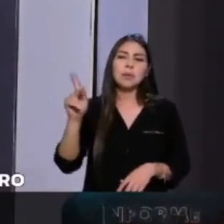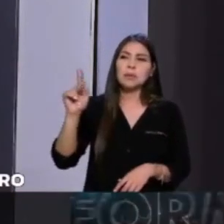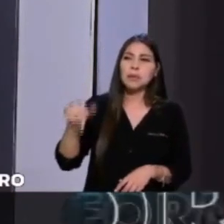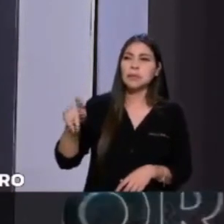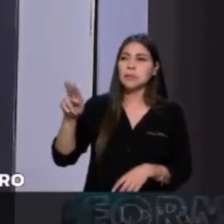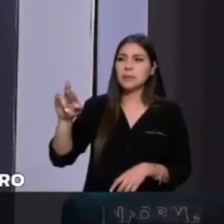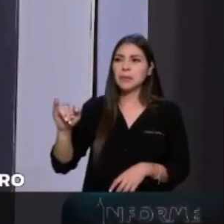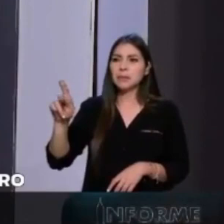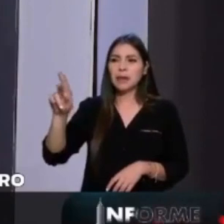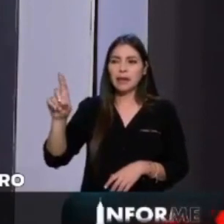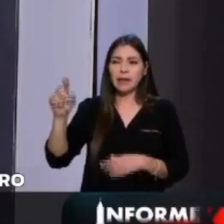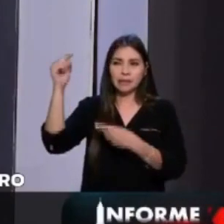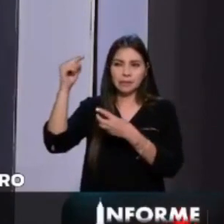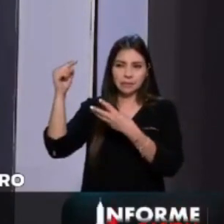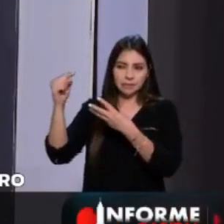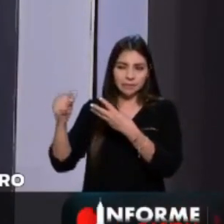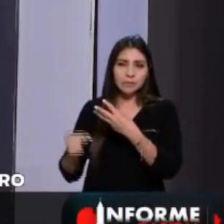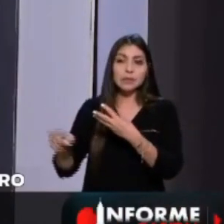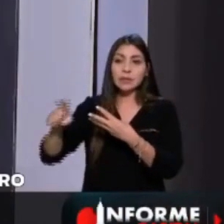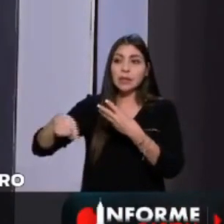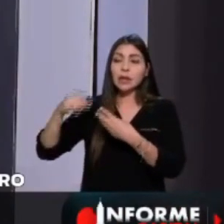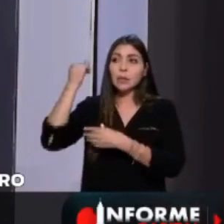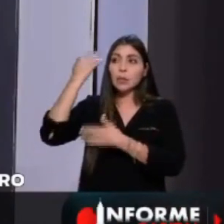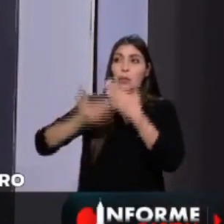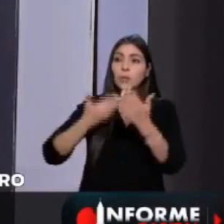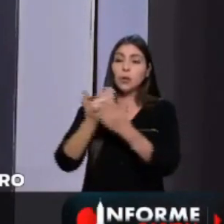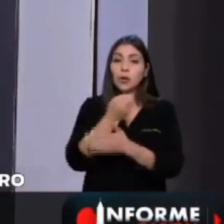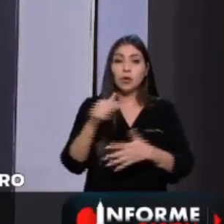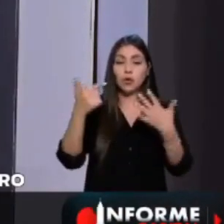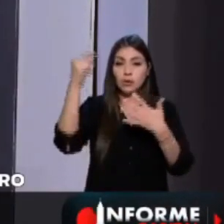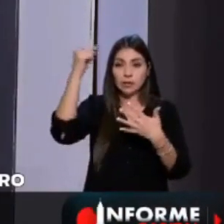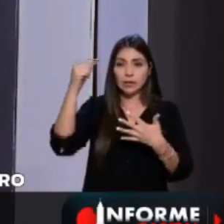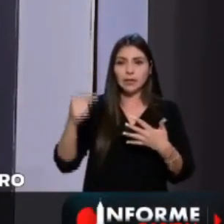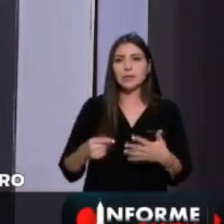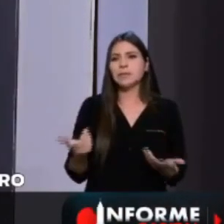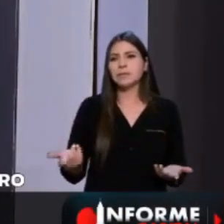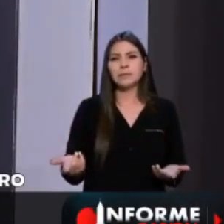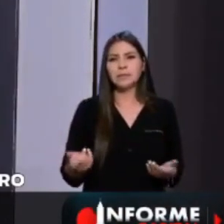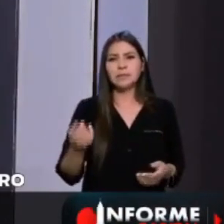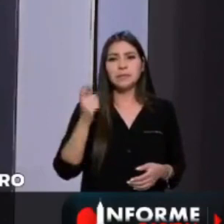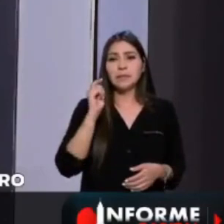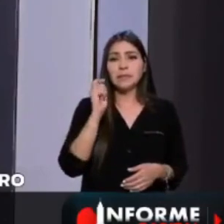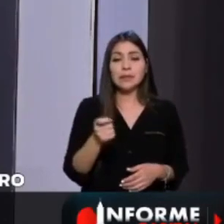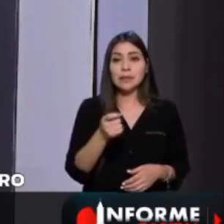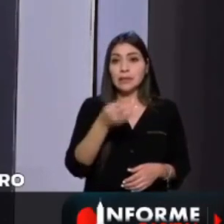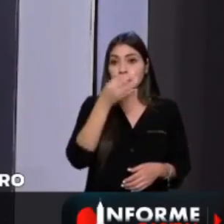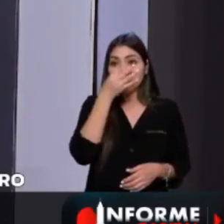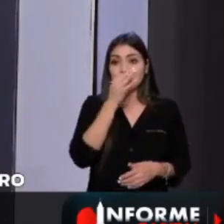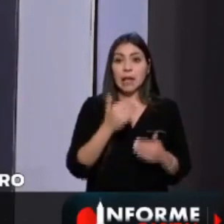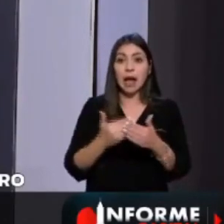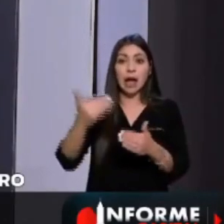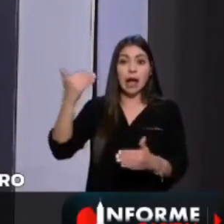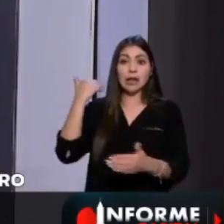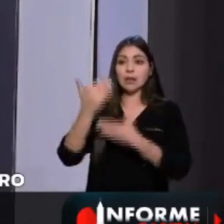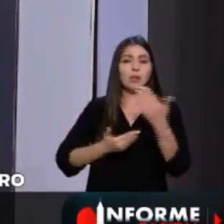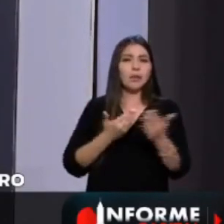realidad, estos 12 puntos que sacaron, es un pretexto, es al ya ni siquiera al cuarto para las 12, es al un minuto para las 12,